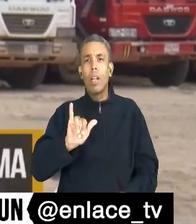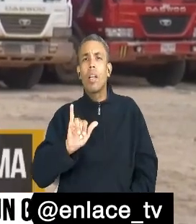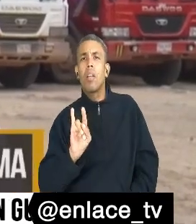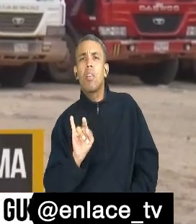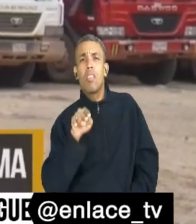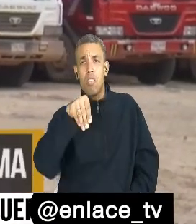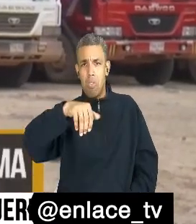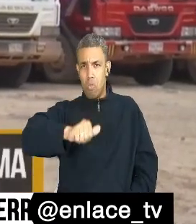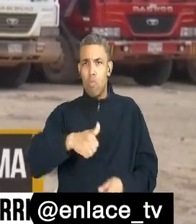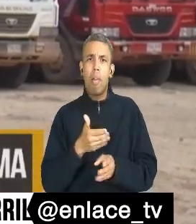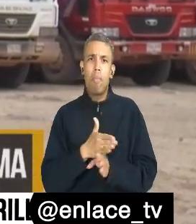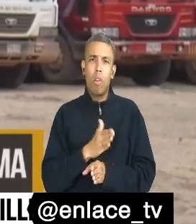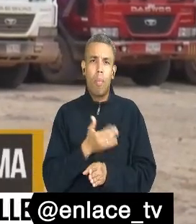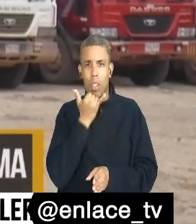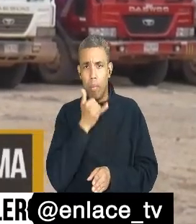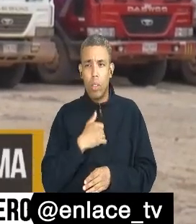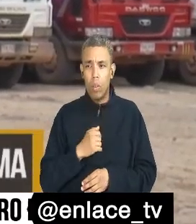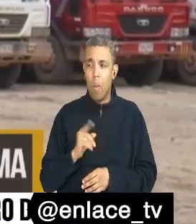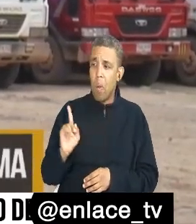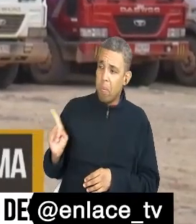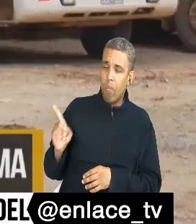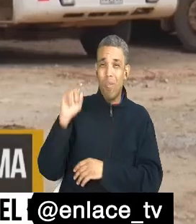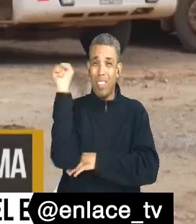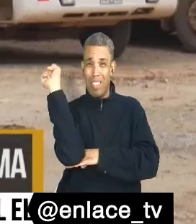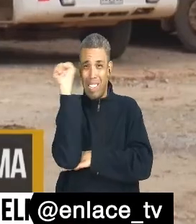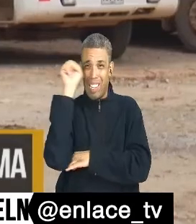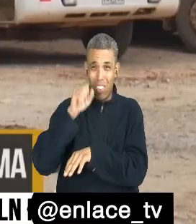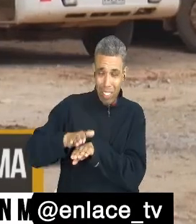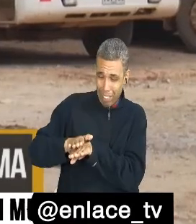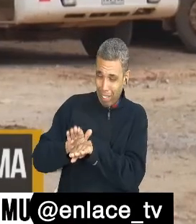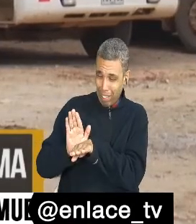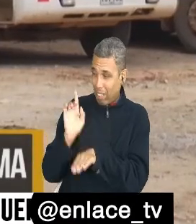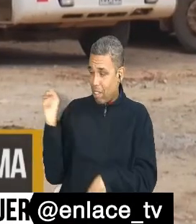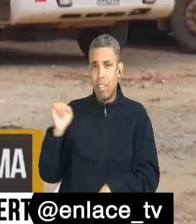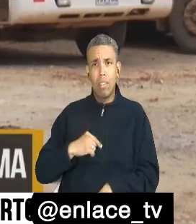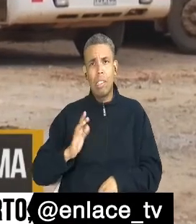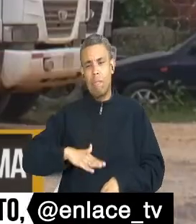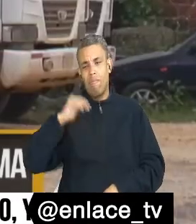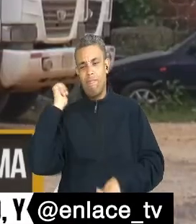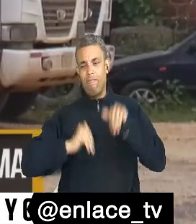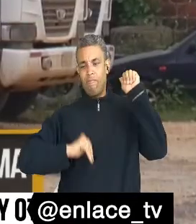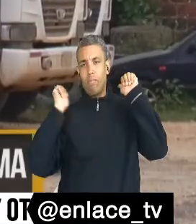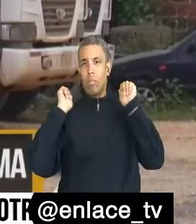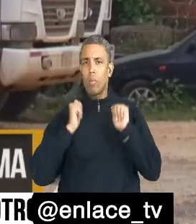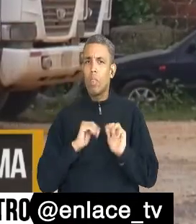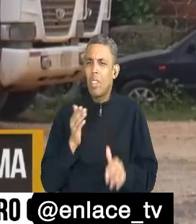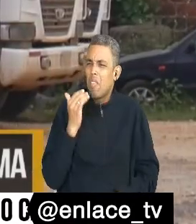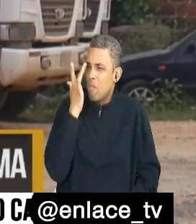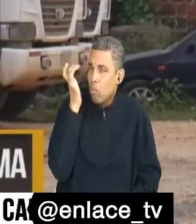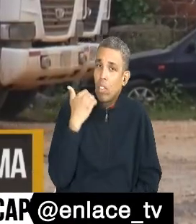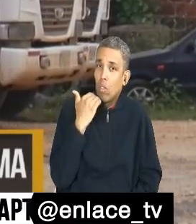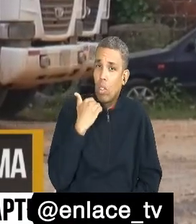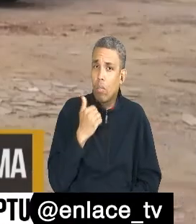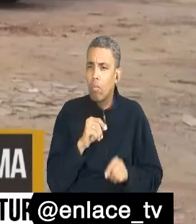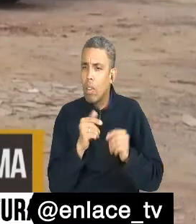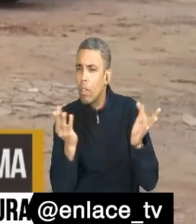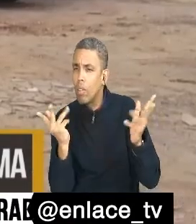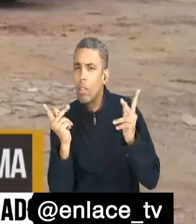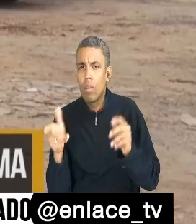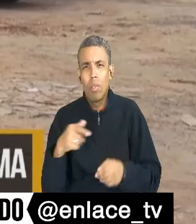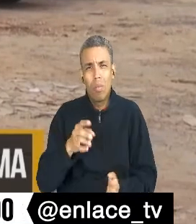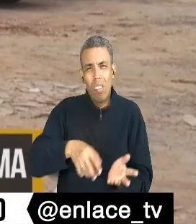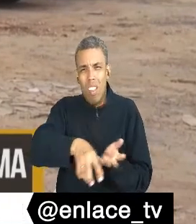se acaban de retirar de la vía. No sé cuál es la razón, pero me acaban de decir que hay mucho desorden, carros que todo el día parados y